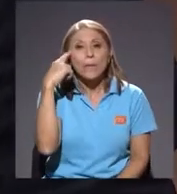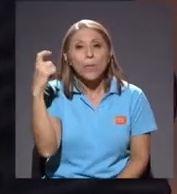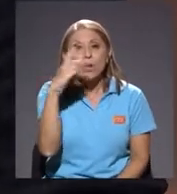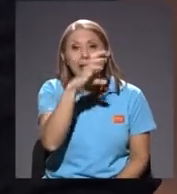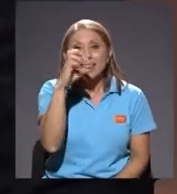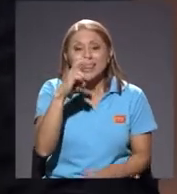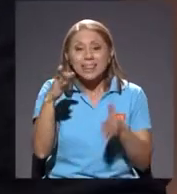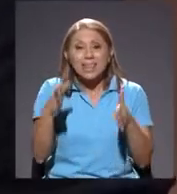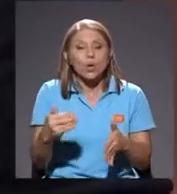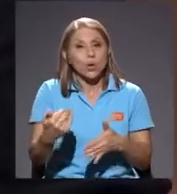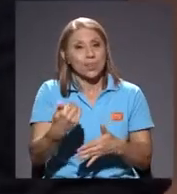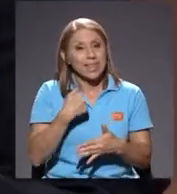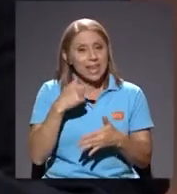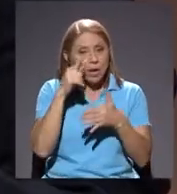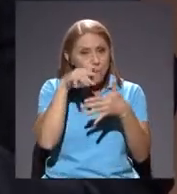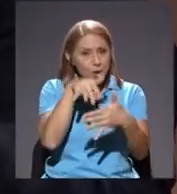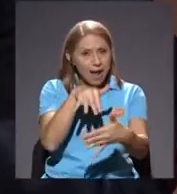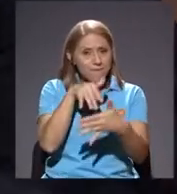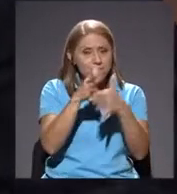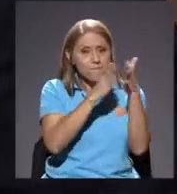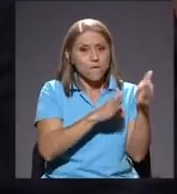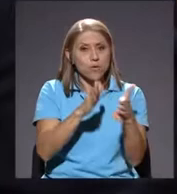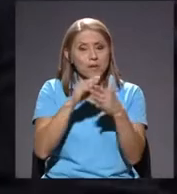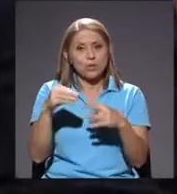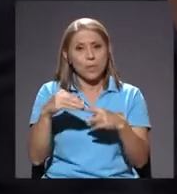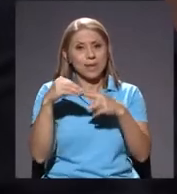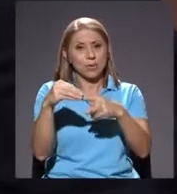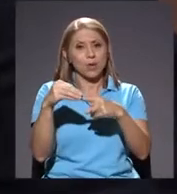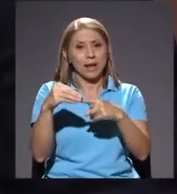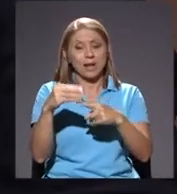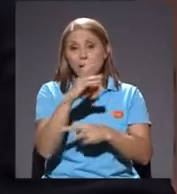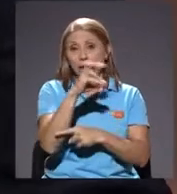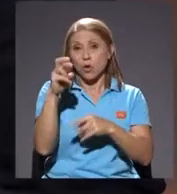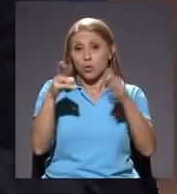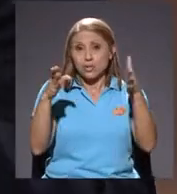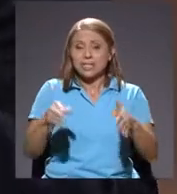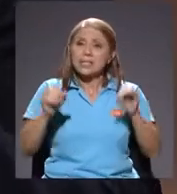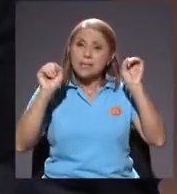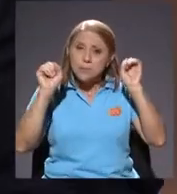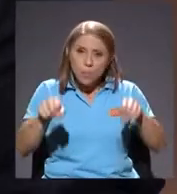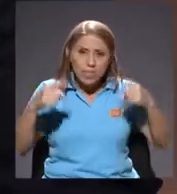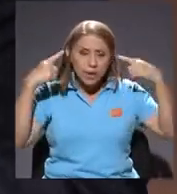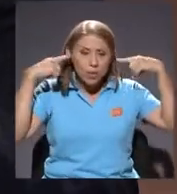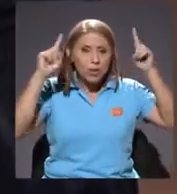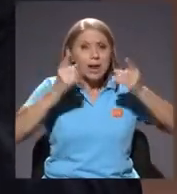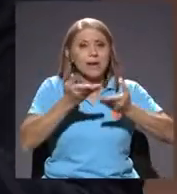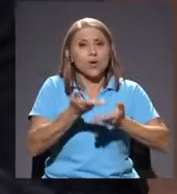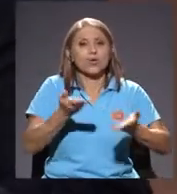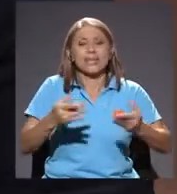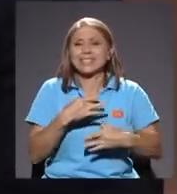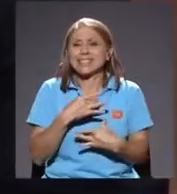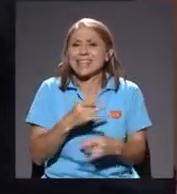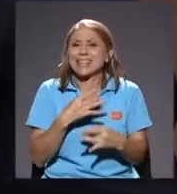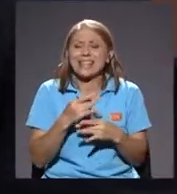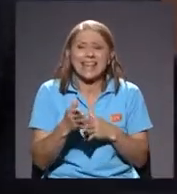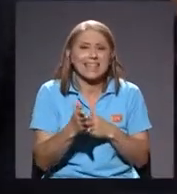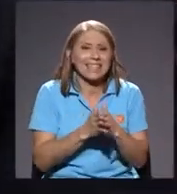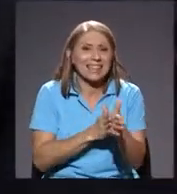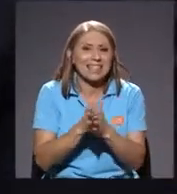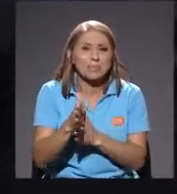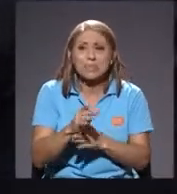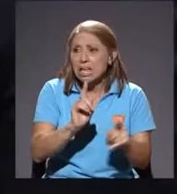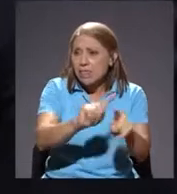digamos muy particular el costarricense puede perfectamente lograr cosas interesantísimas las universidades están cargadas de